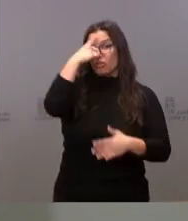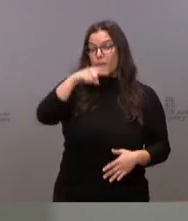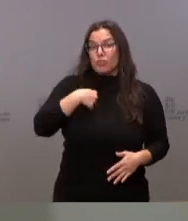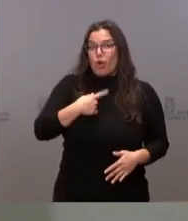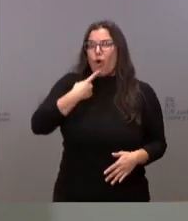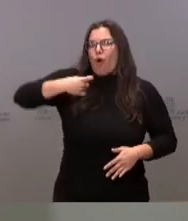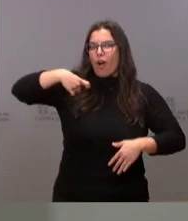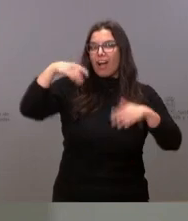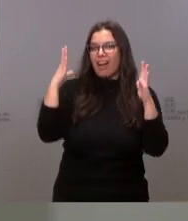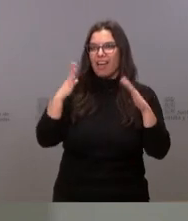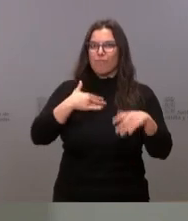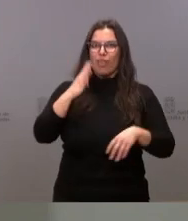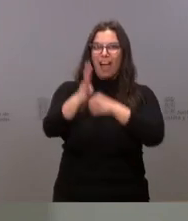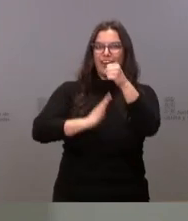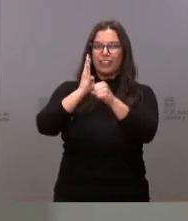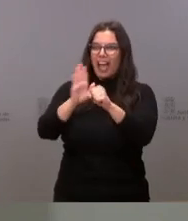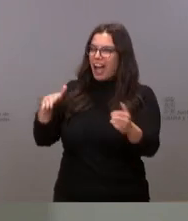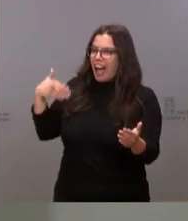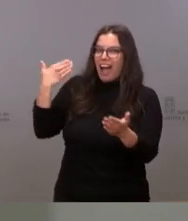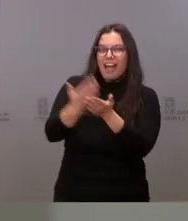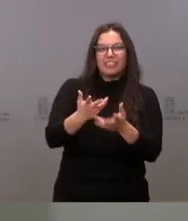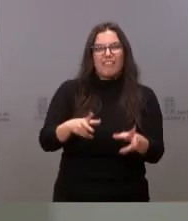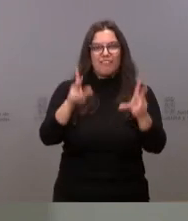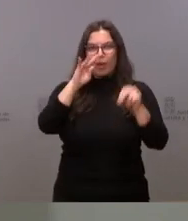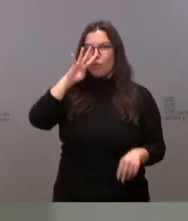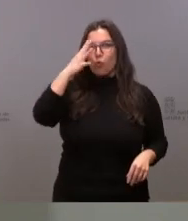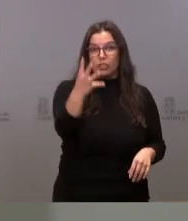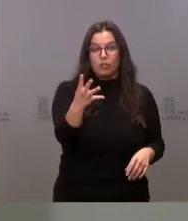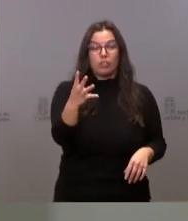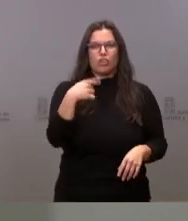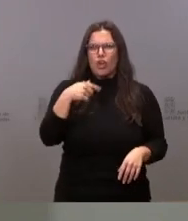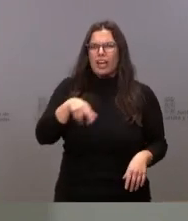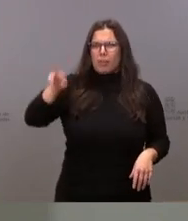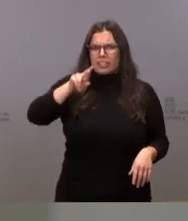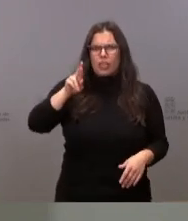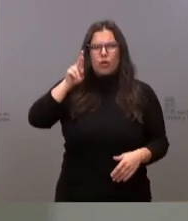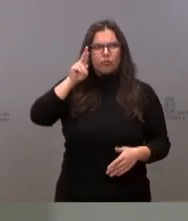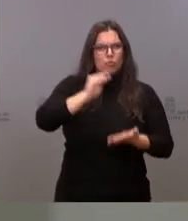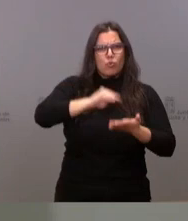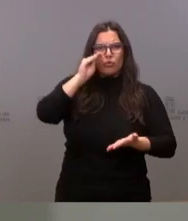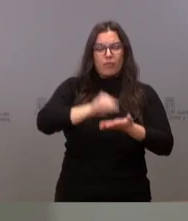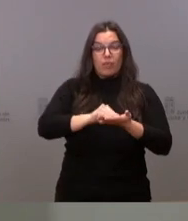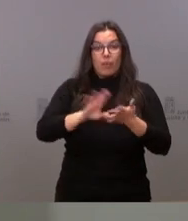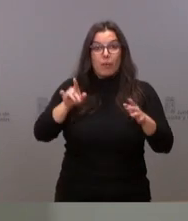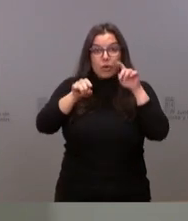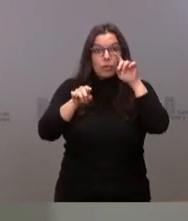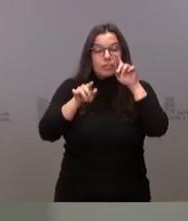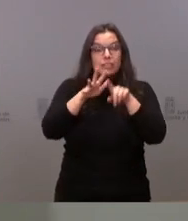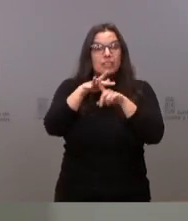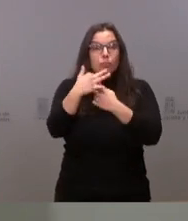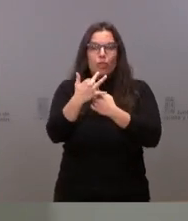me hubiera gustado agotar la legislatura. Lo he repetido una y otra vez, pero esta situación